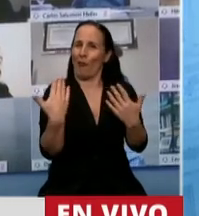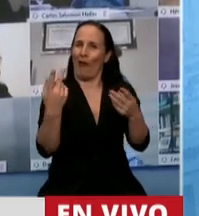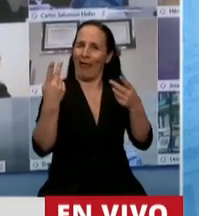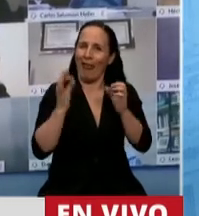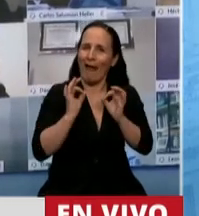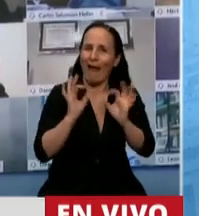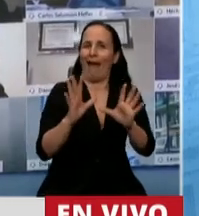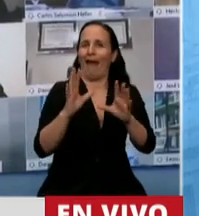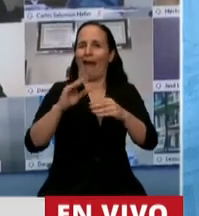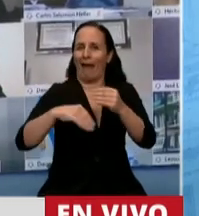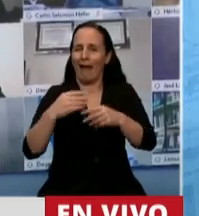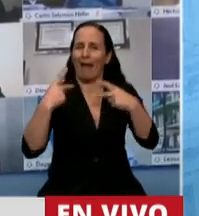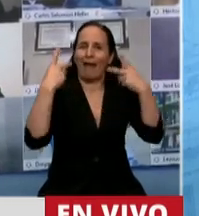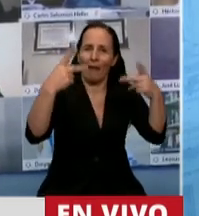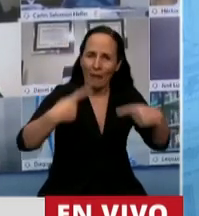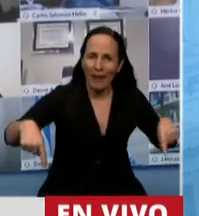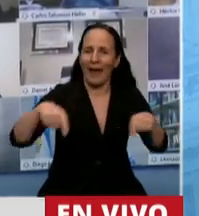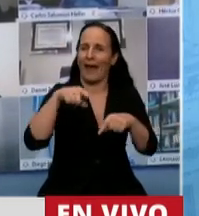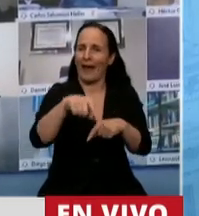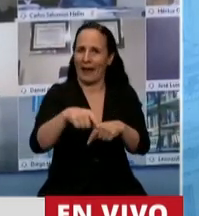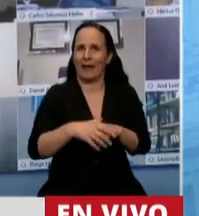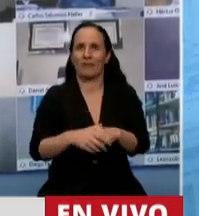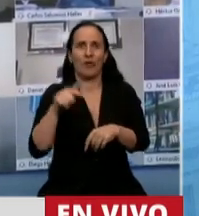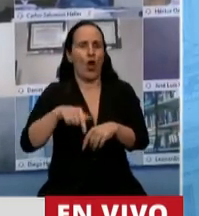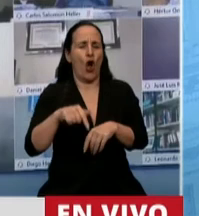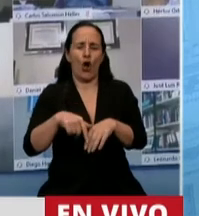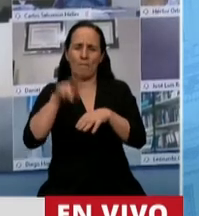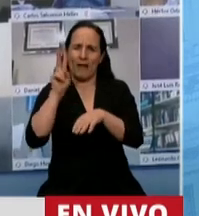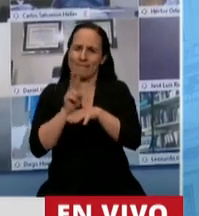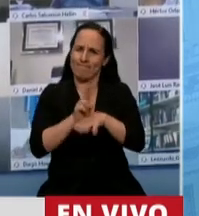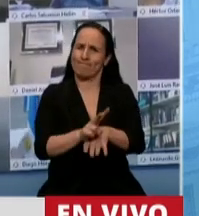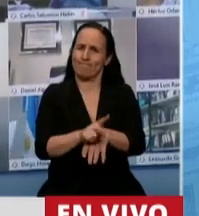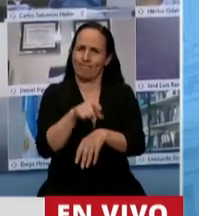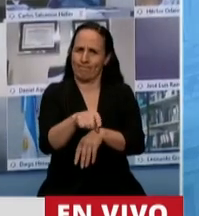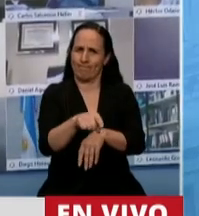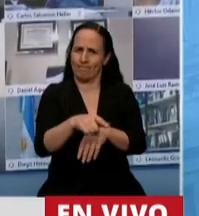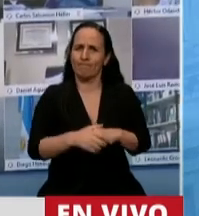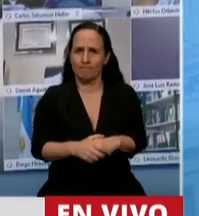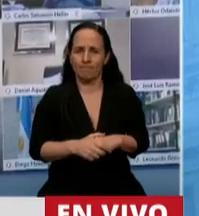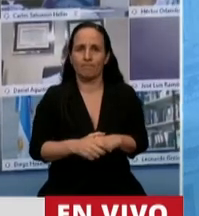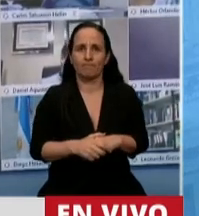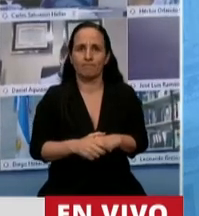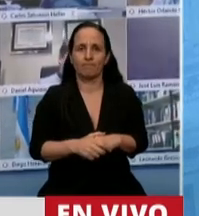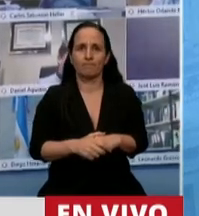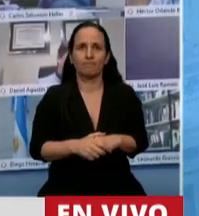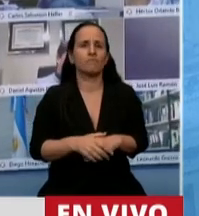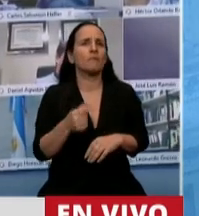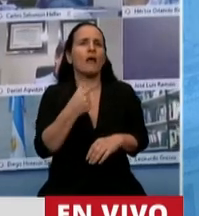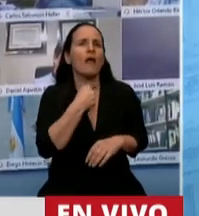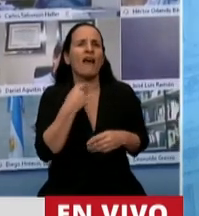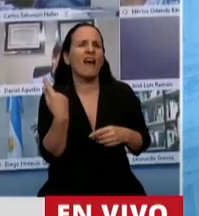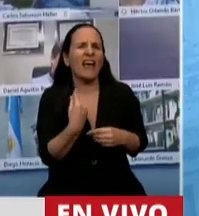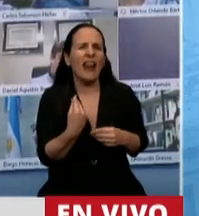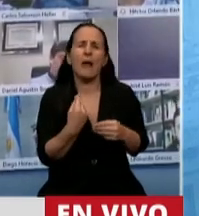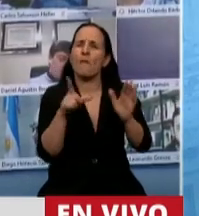hoy más que nunca defendimos en la previa, como dicen los jóvenes, y que queremos que se vean reflejados en cada una de